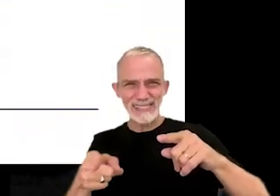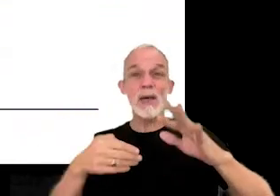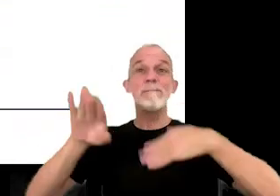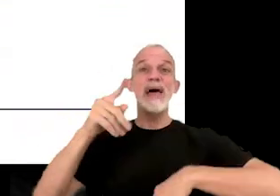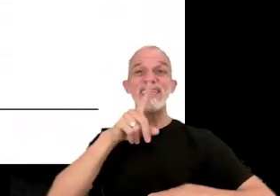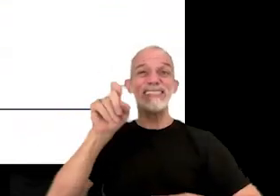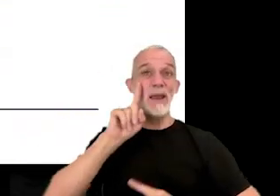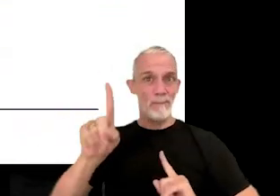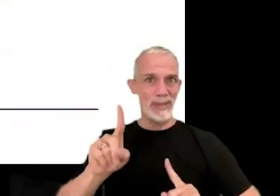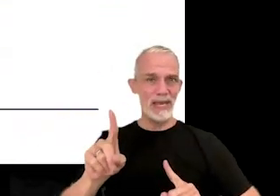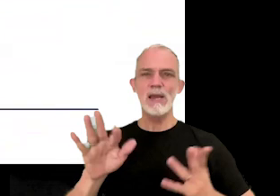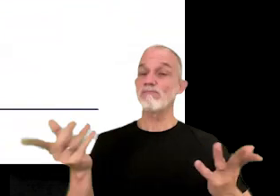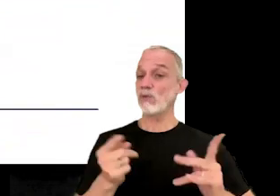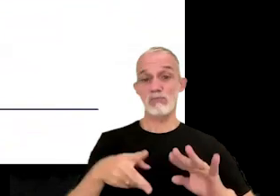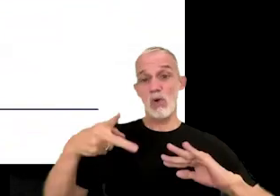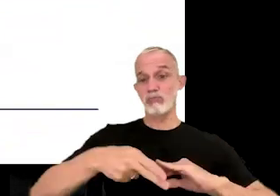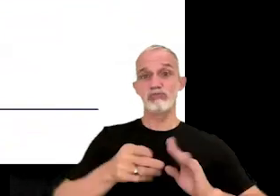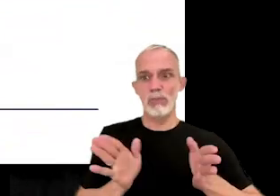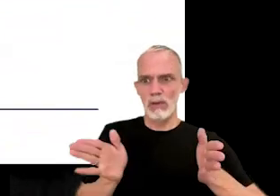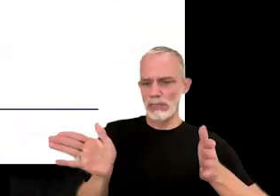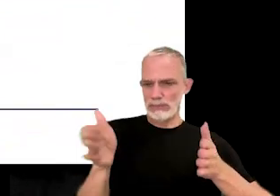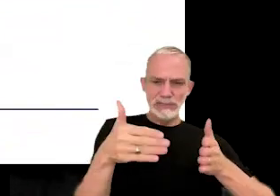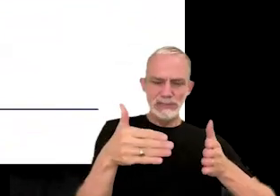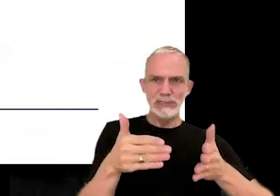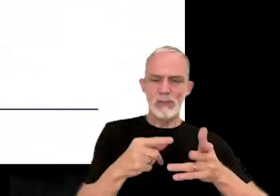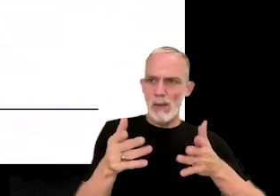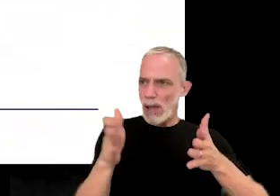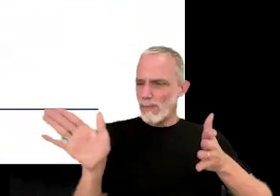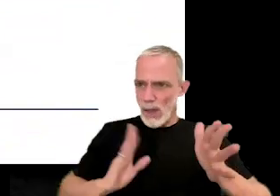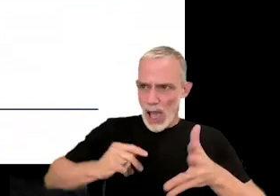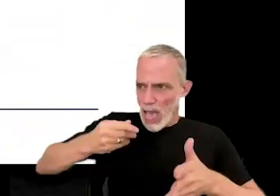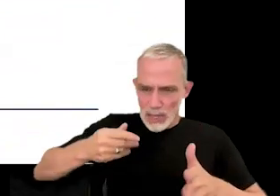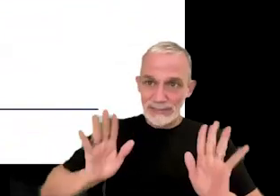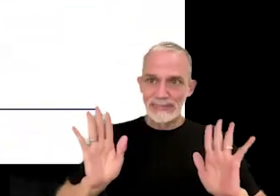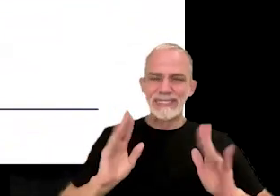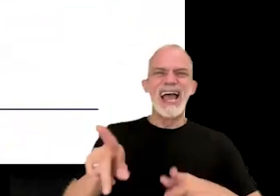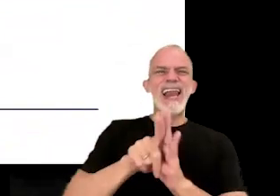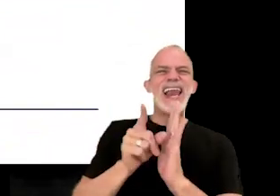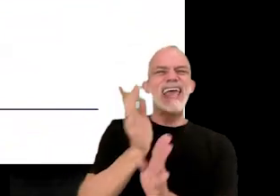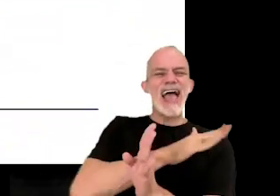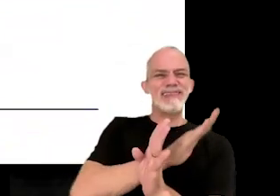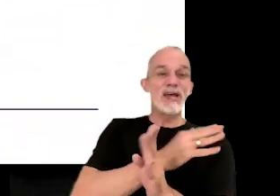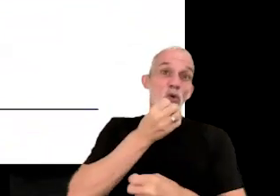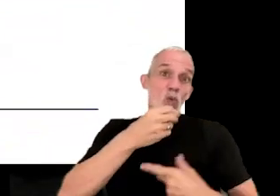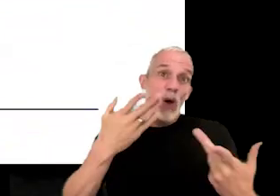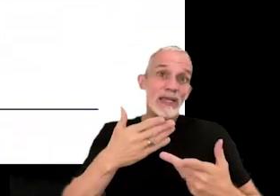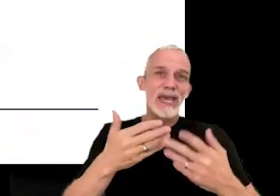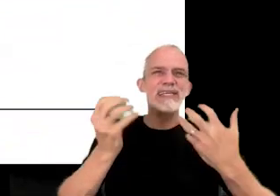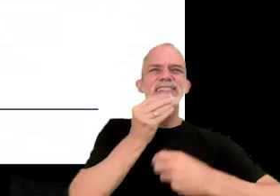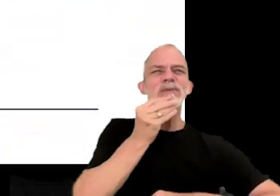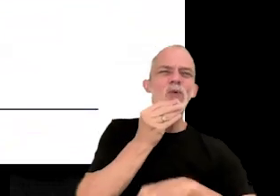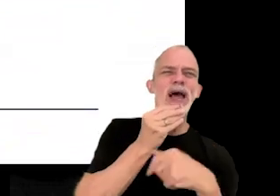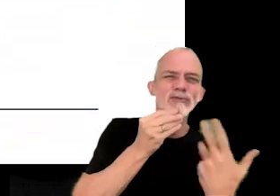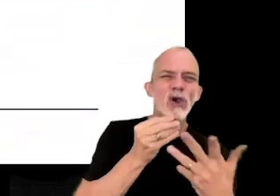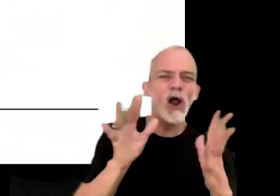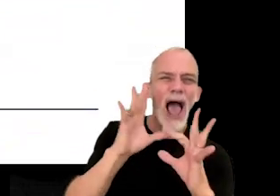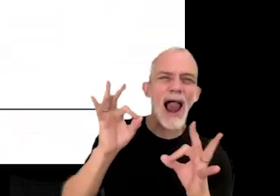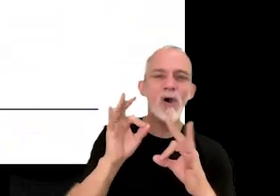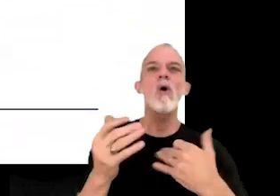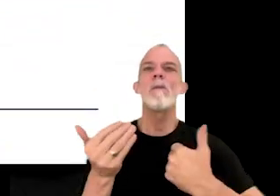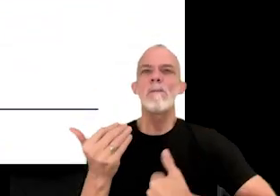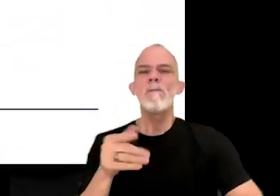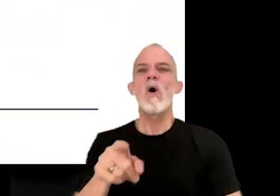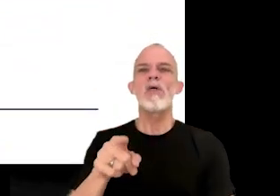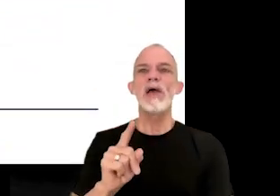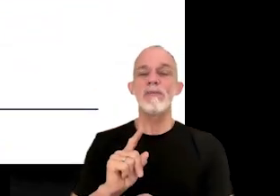hace es restringirme el universo. En la ley anterior, cualquier simulación era objeto de